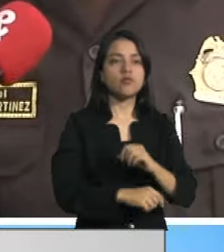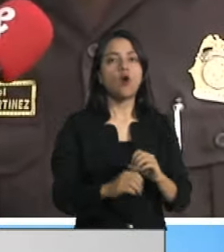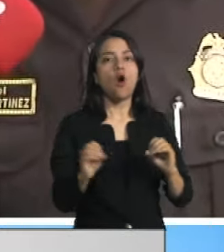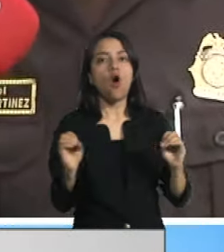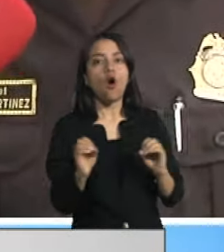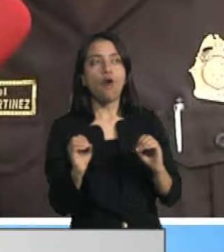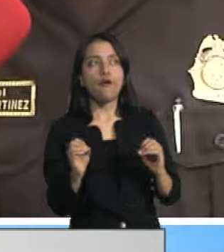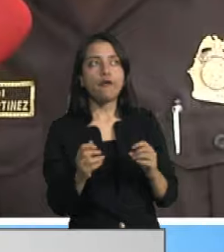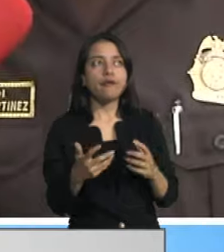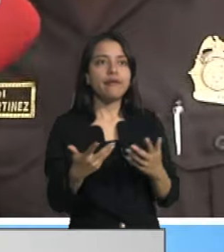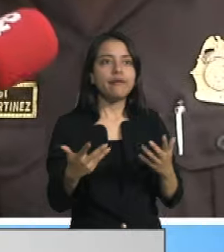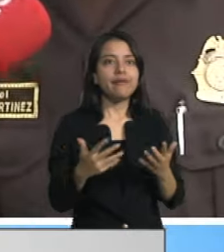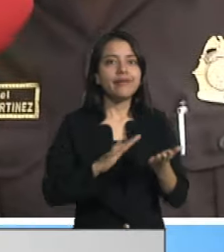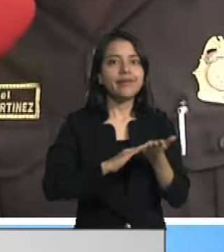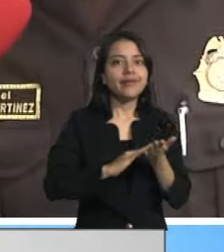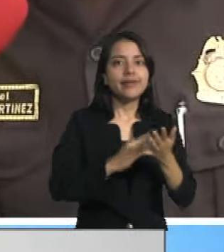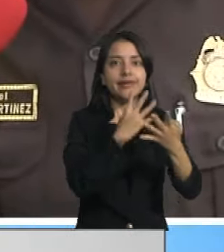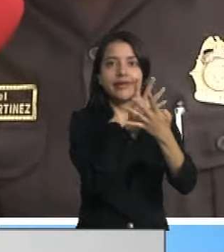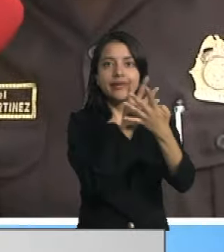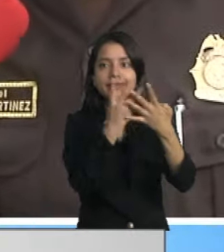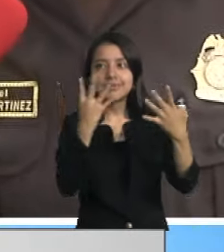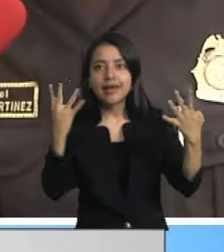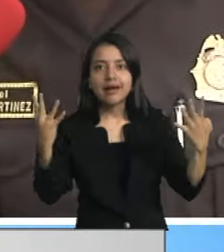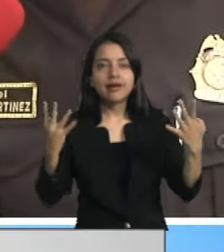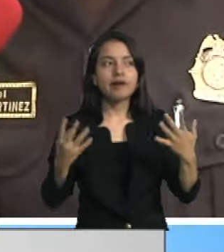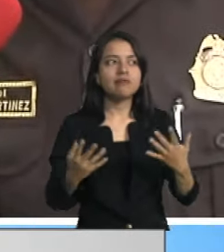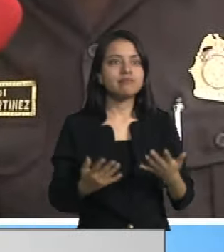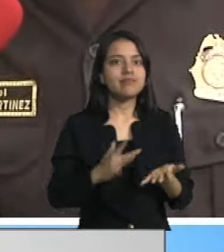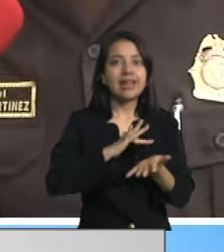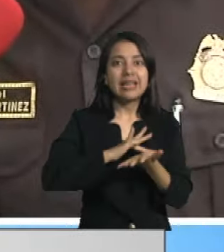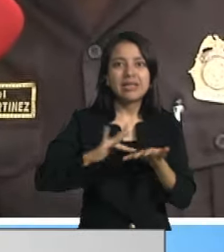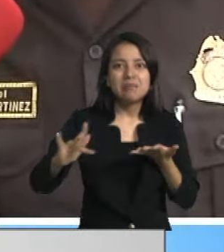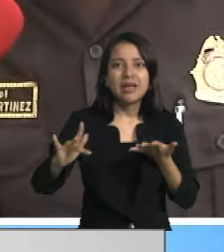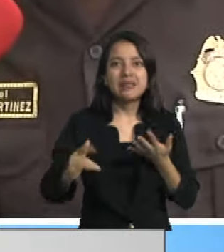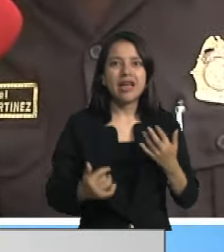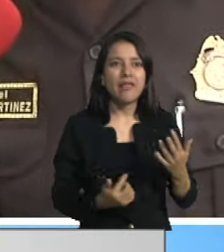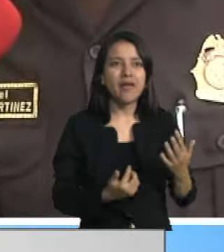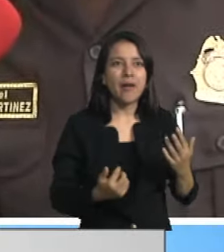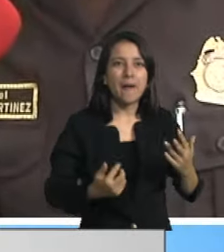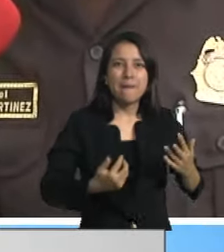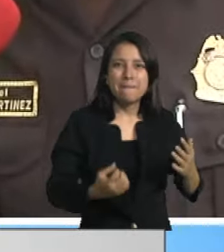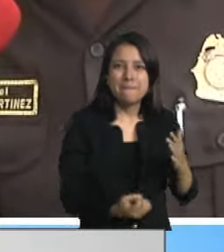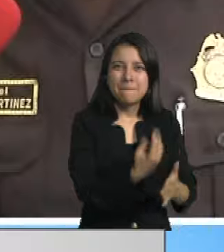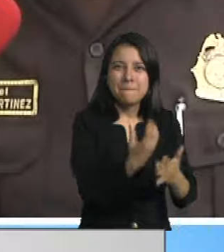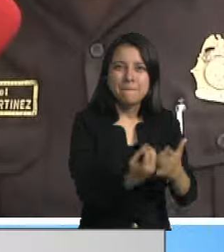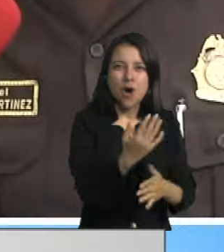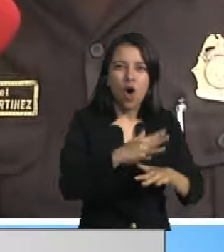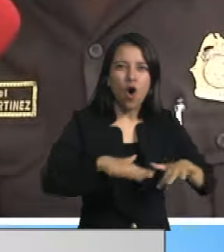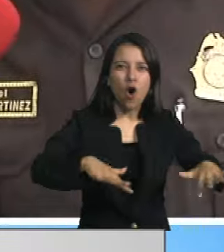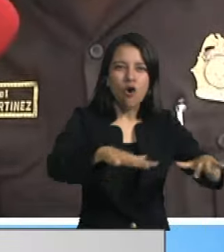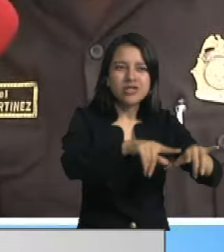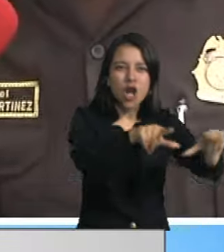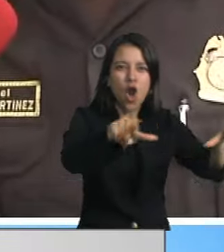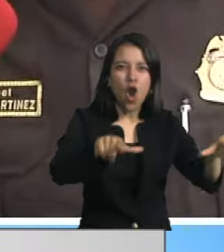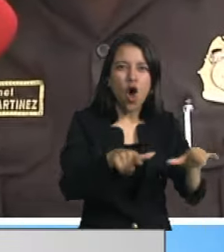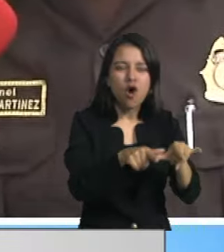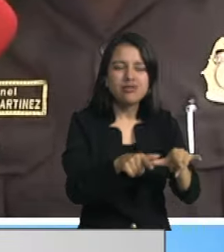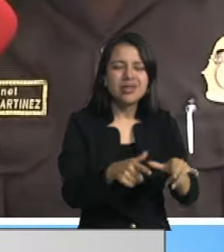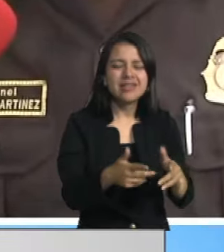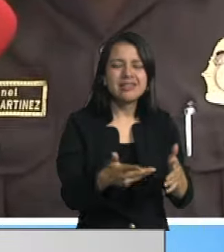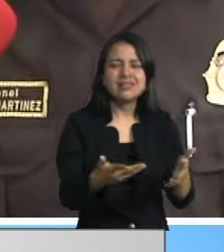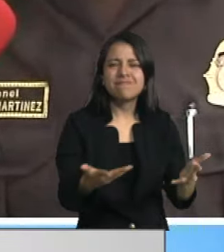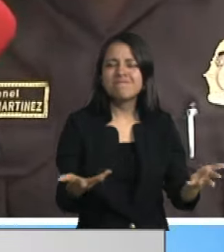como arreglo de cerca, limpieza de prados, limpieza de lotes, y en algunos casos también